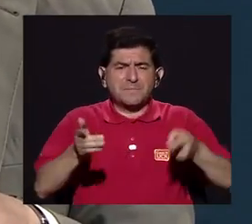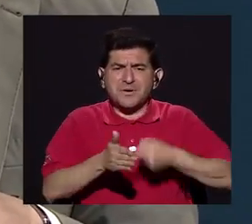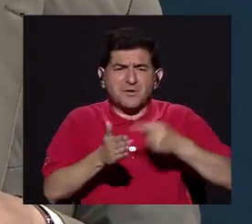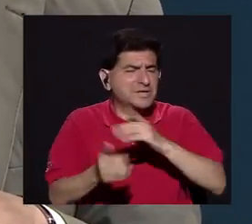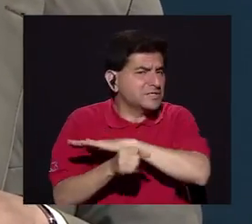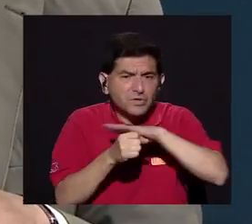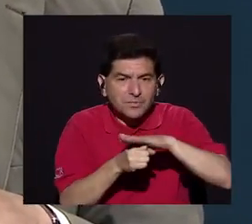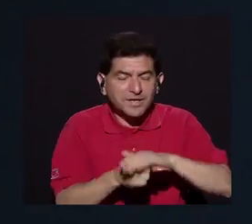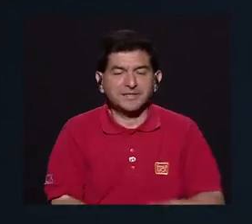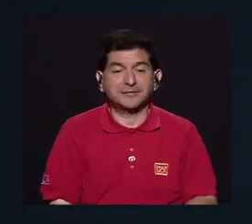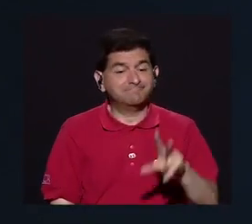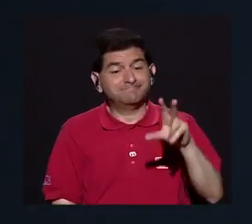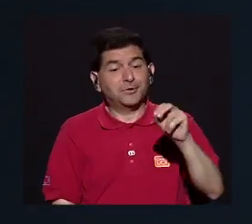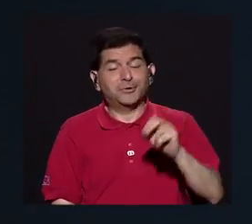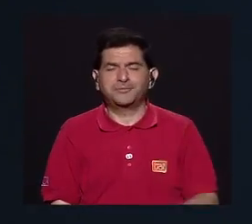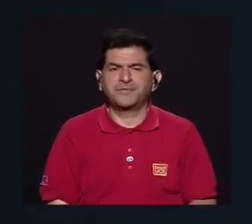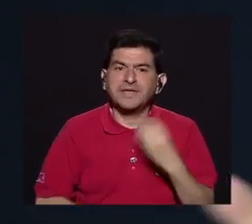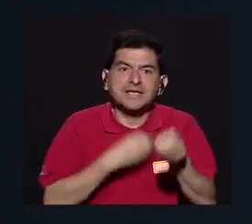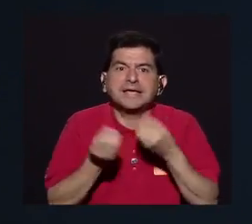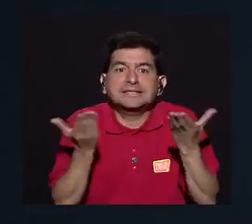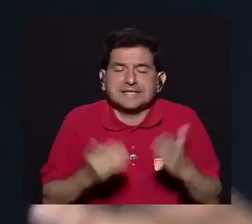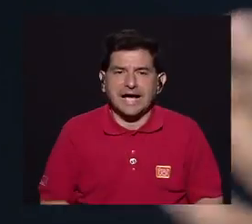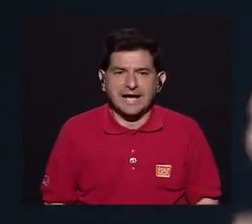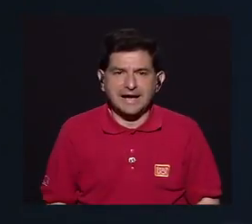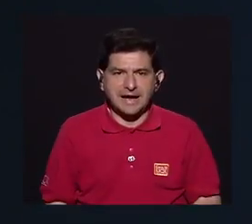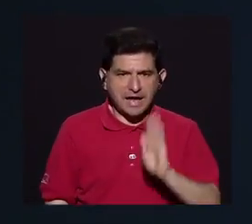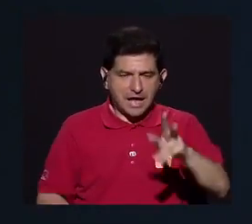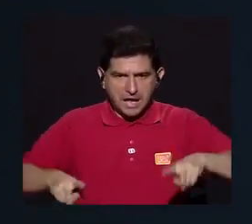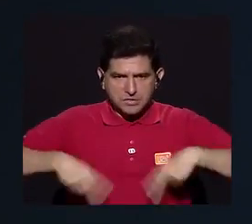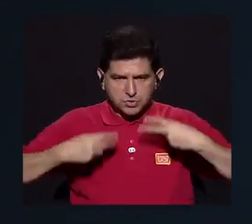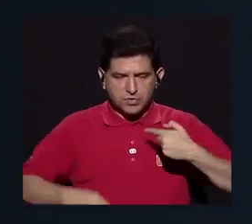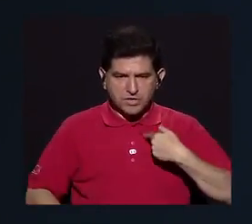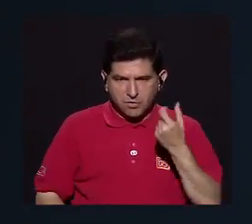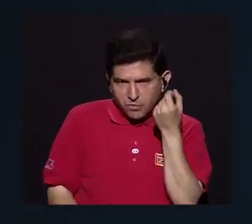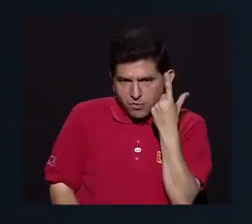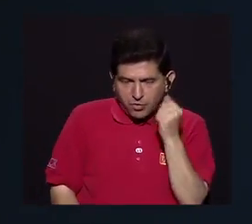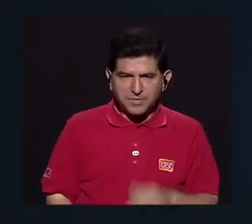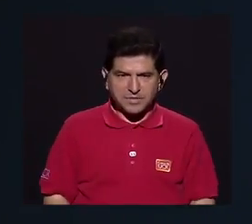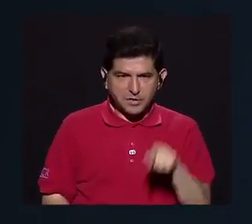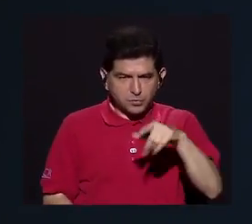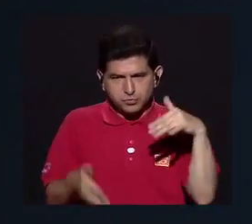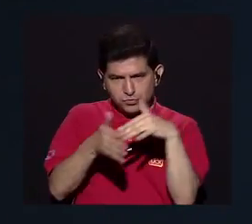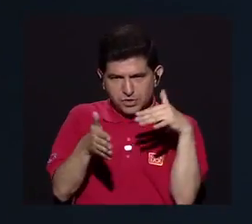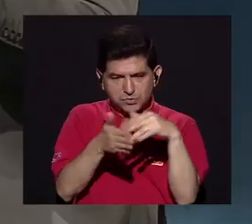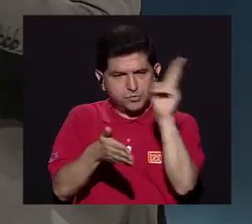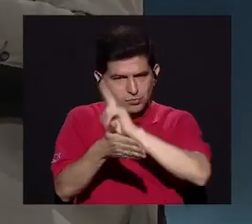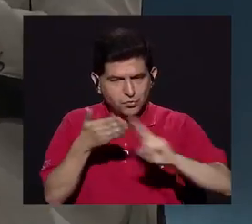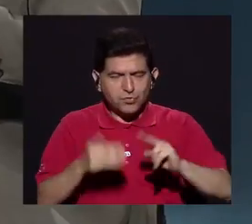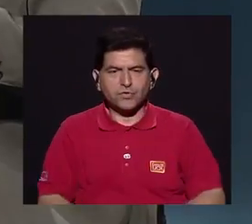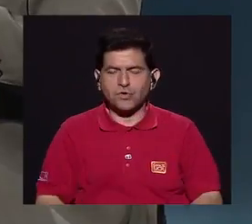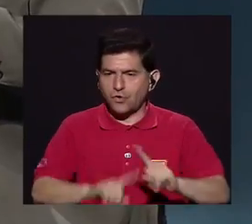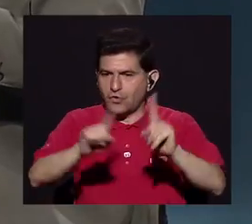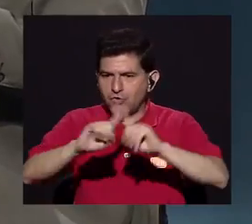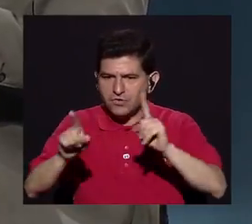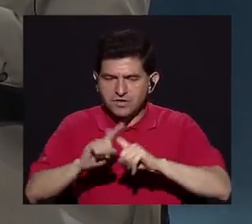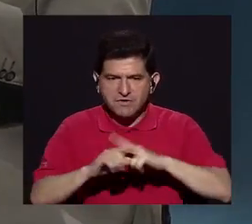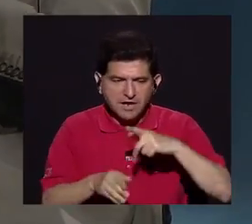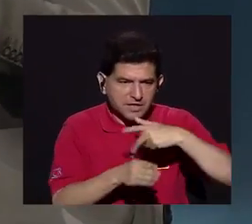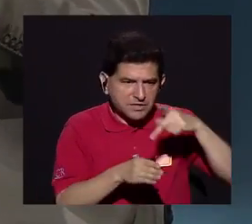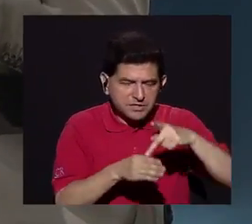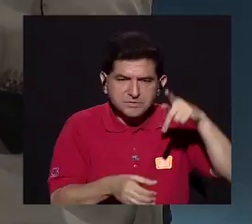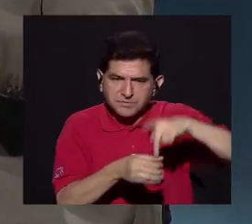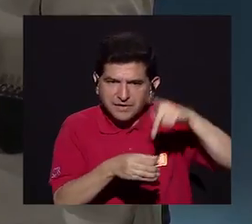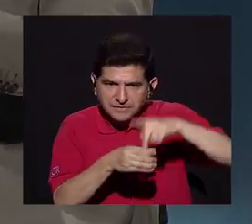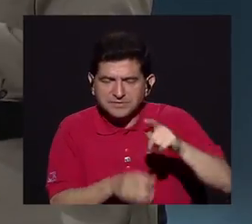suficiente. No. ¿Qué tenemos que hacer? En el andamiaje de su vida uno puede entender que hay formación académica, experiencias multidisciplinarias,